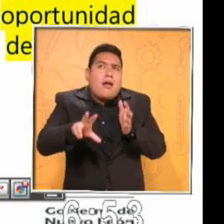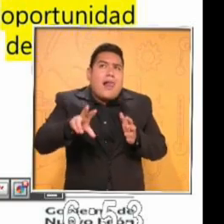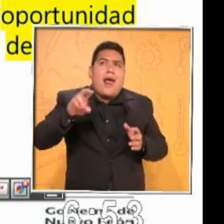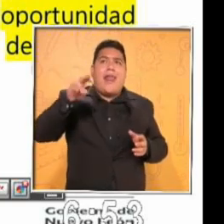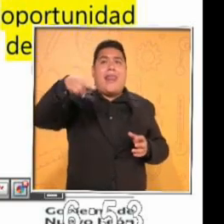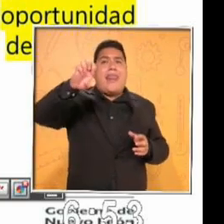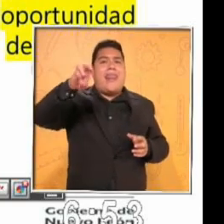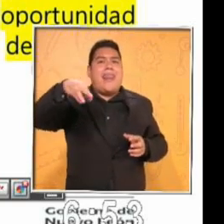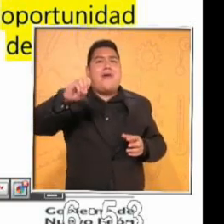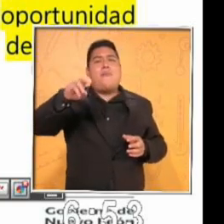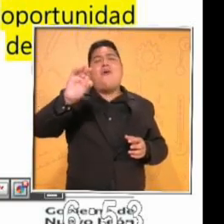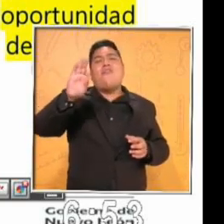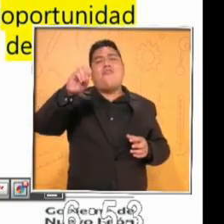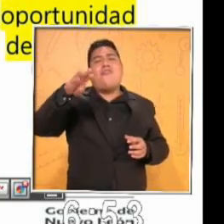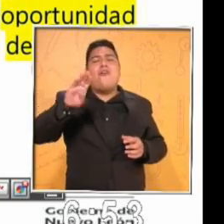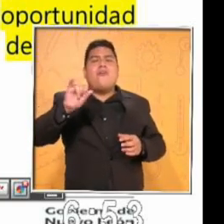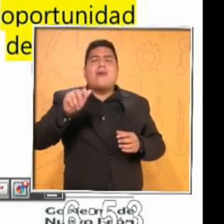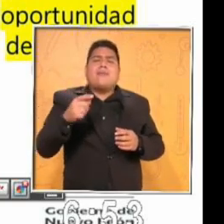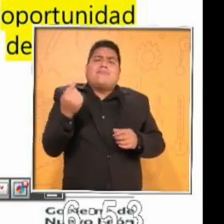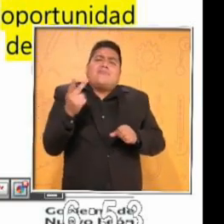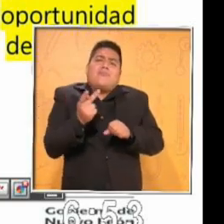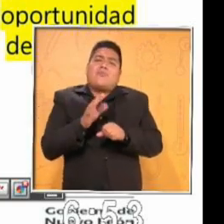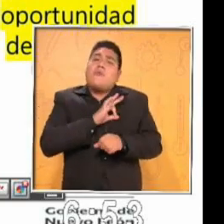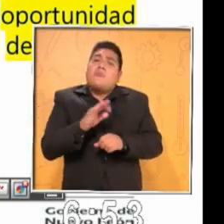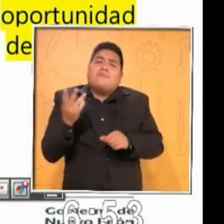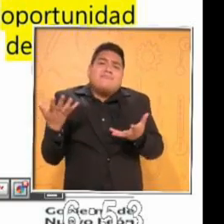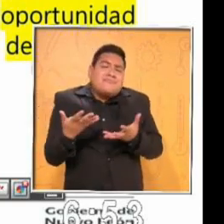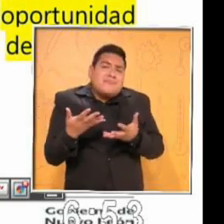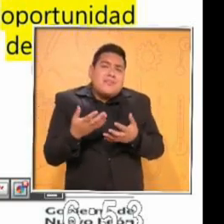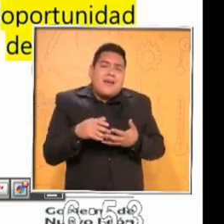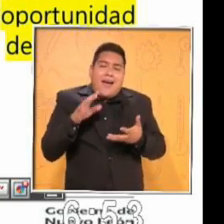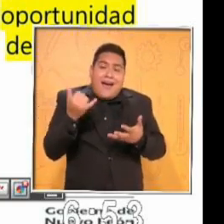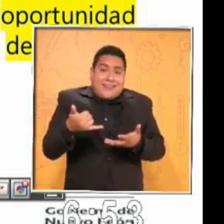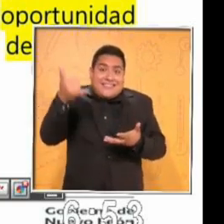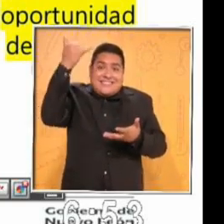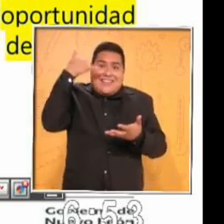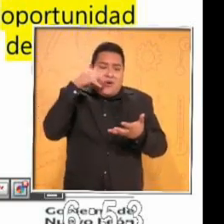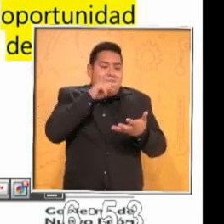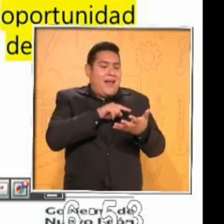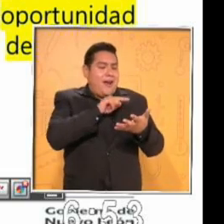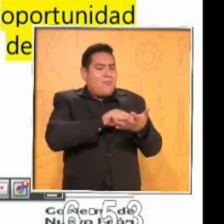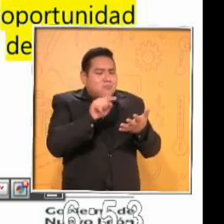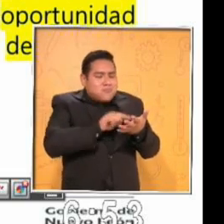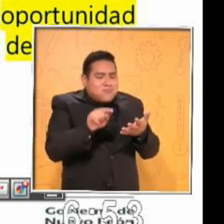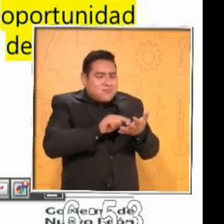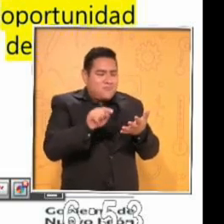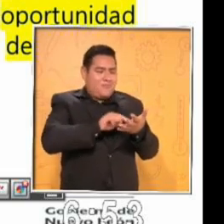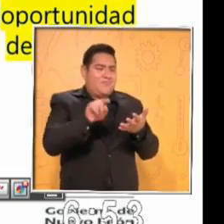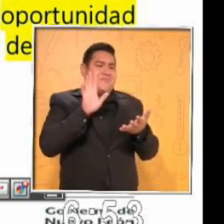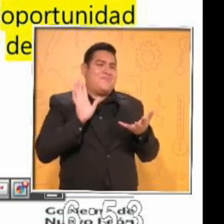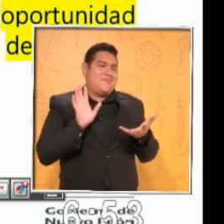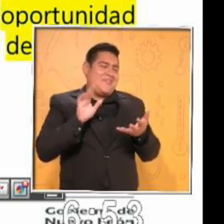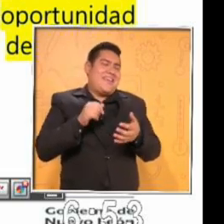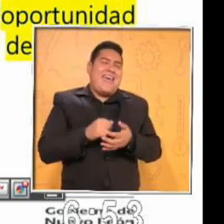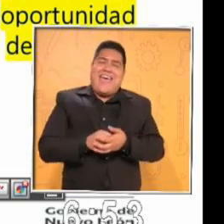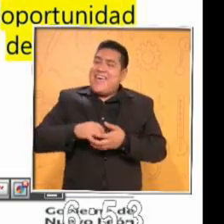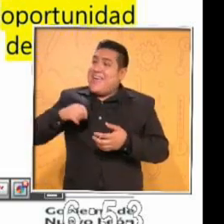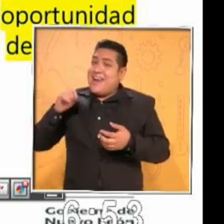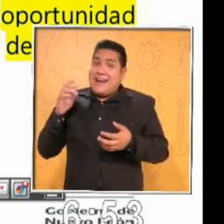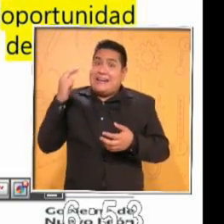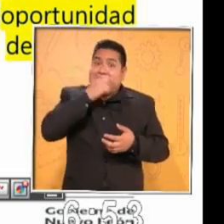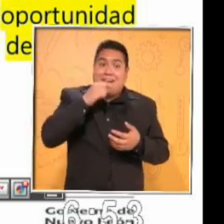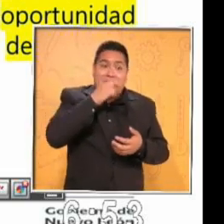Exacto, sacarías tu celular y buscarías en fuentes confiables la información solicitada. En pocos